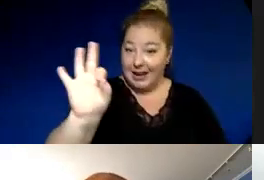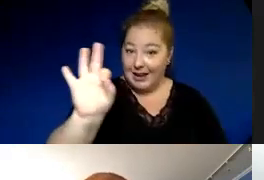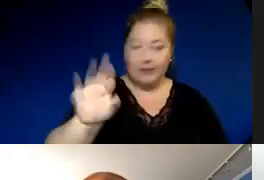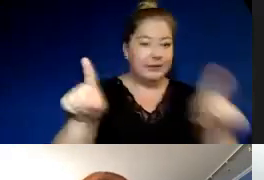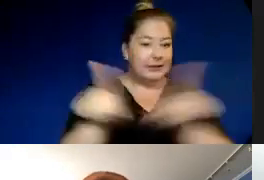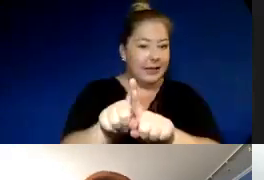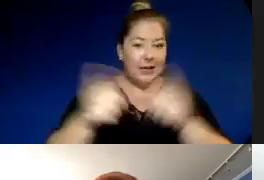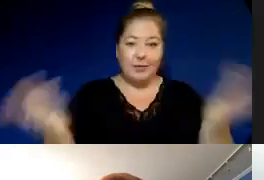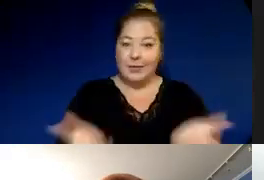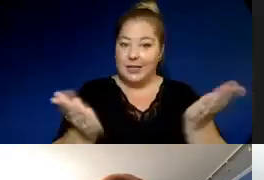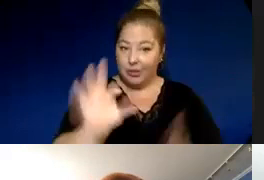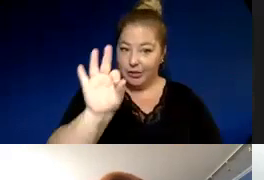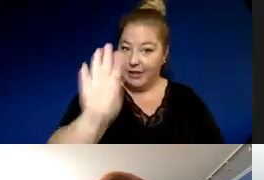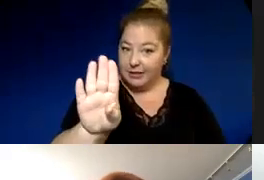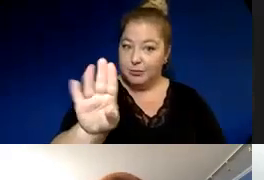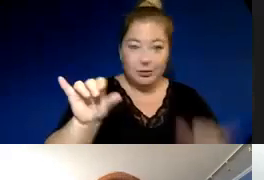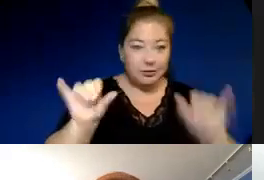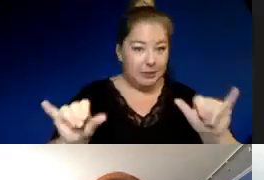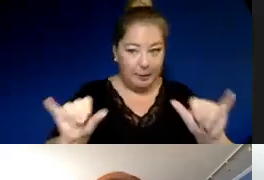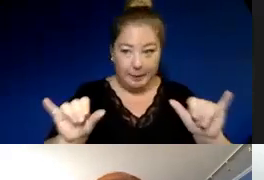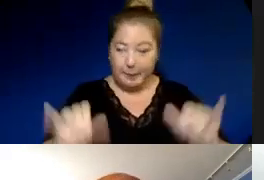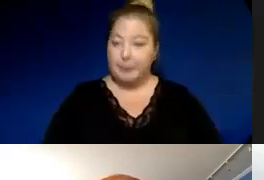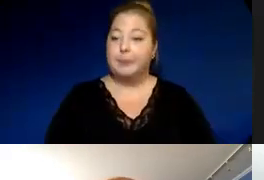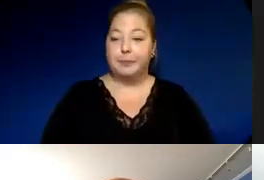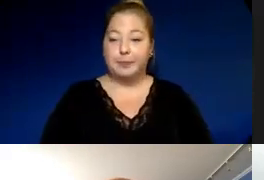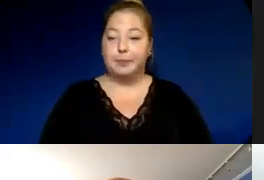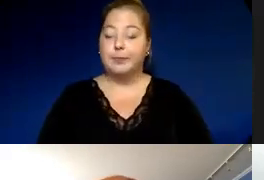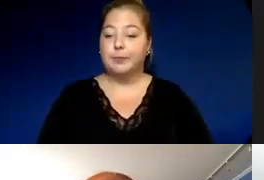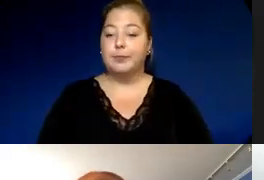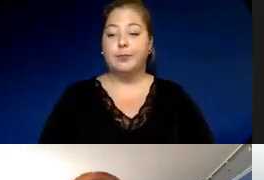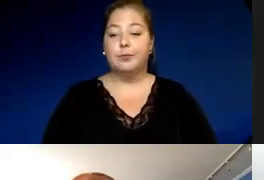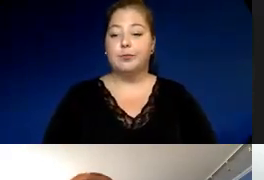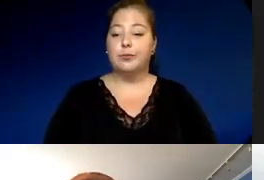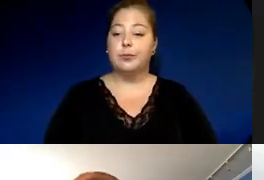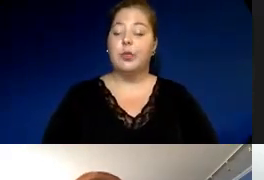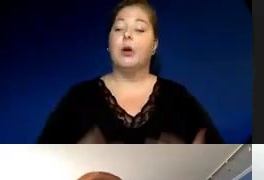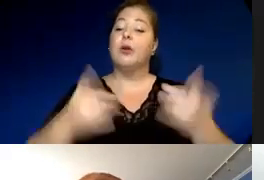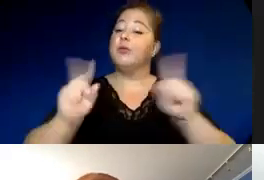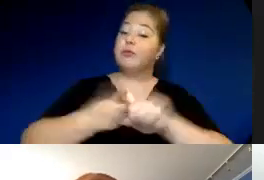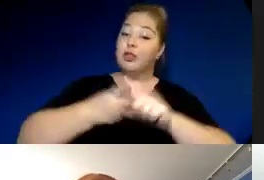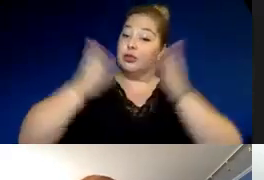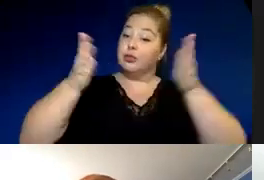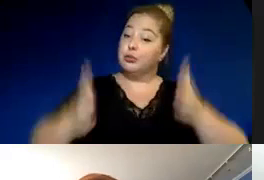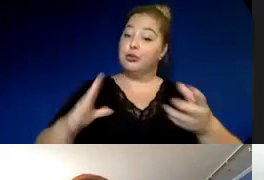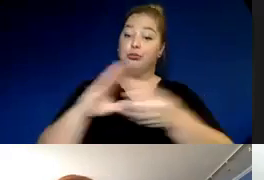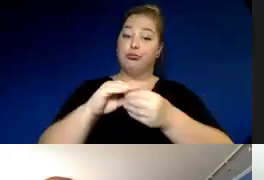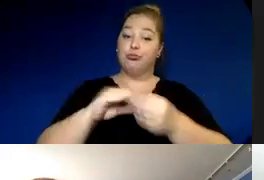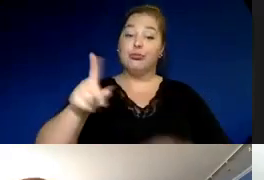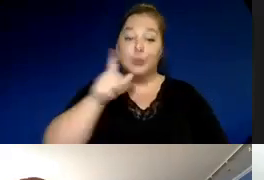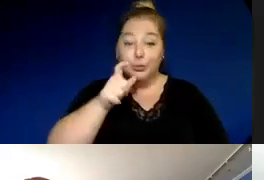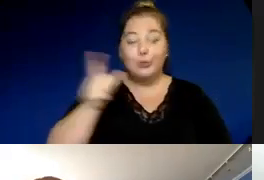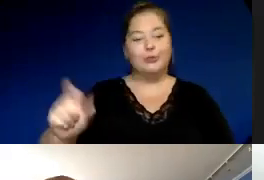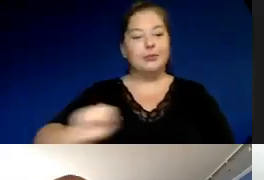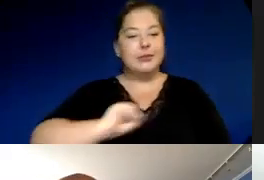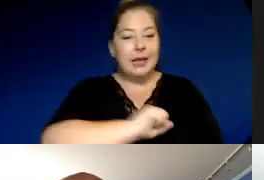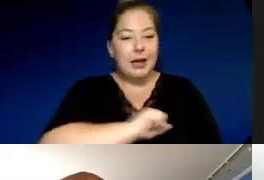tarde, de actualizaciones. Y bueno, le voy a pedir ahora al senador Mark Maguire que haga una actualización de